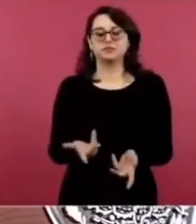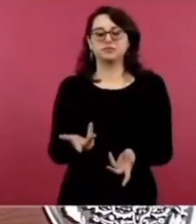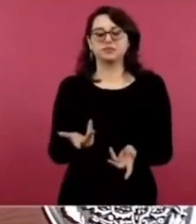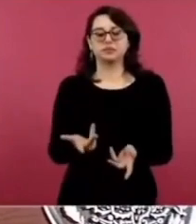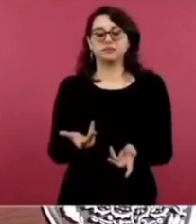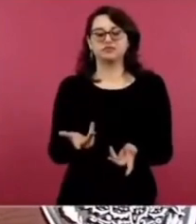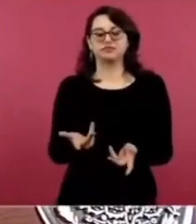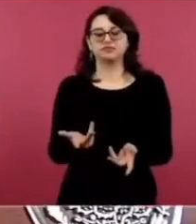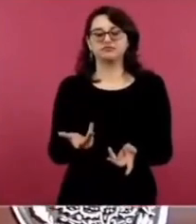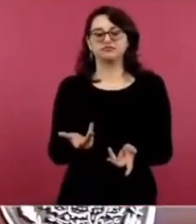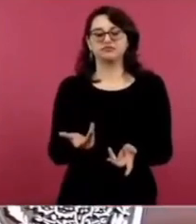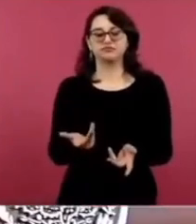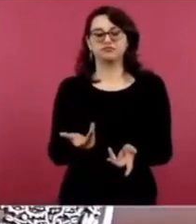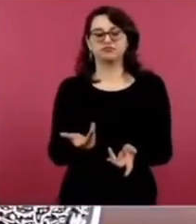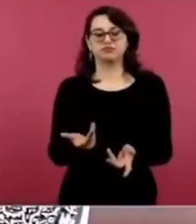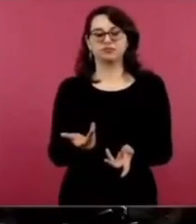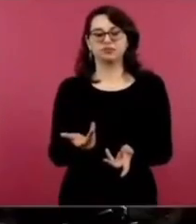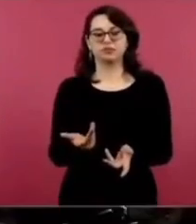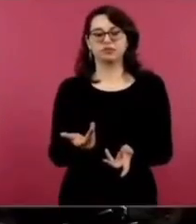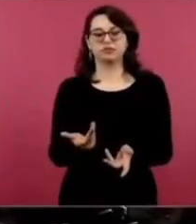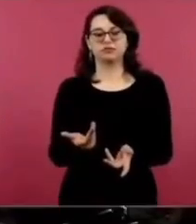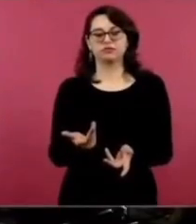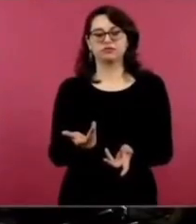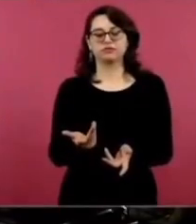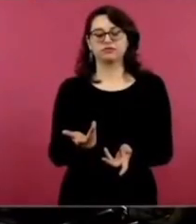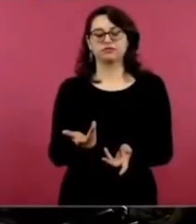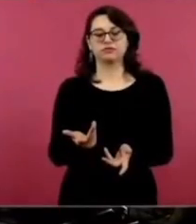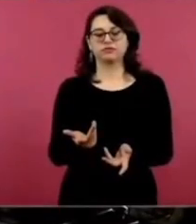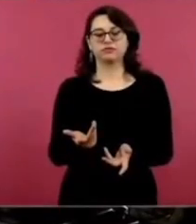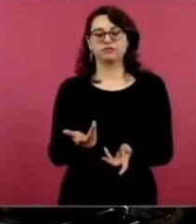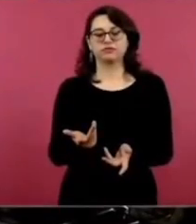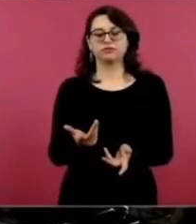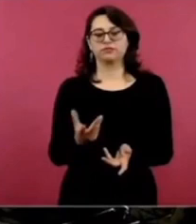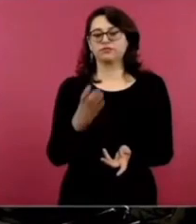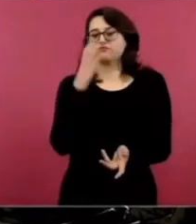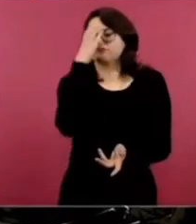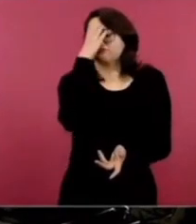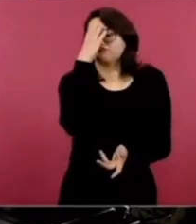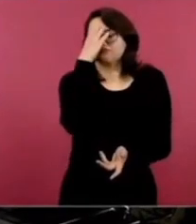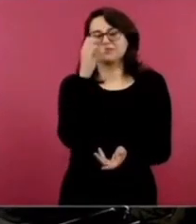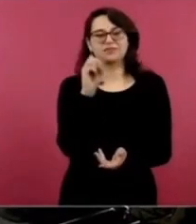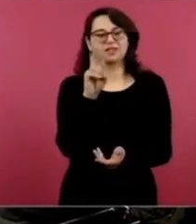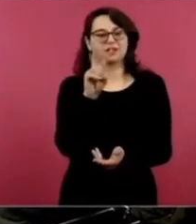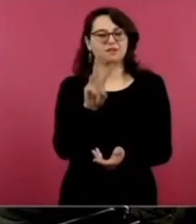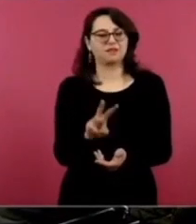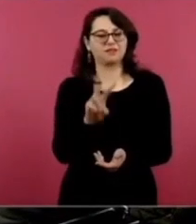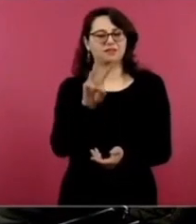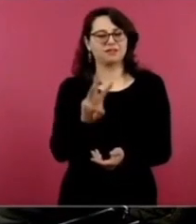los bolsitos